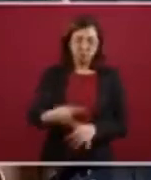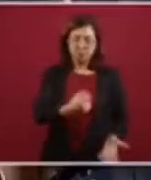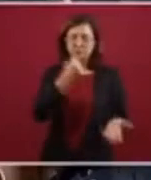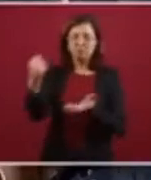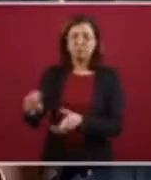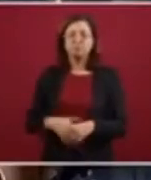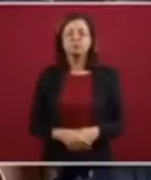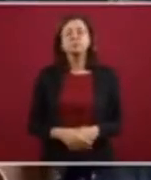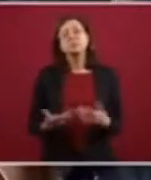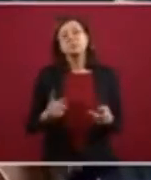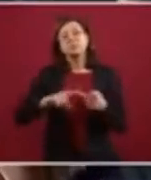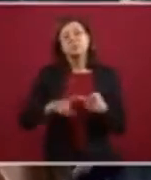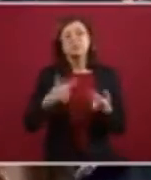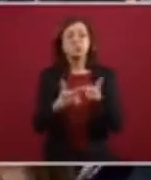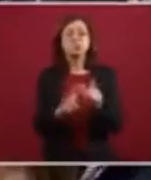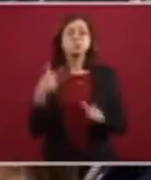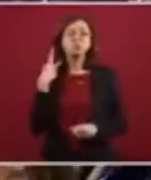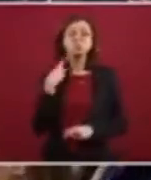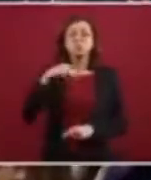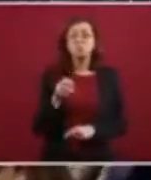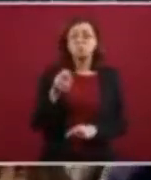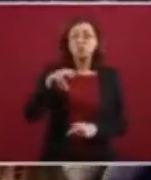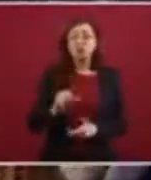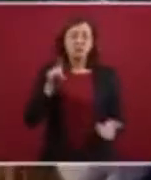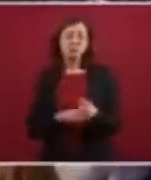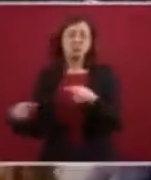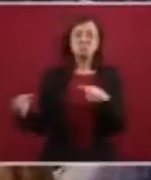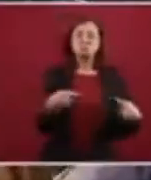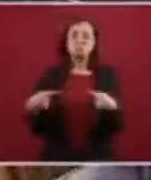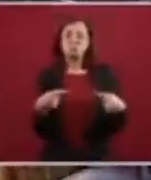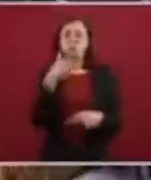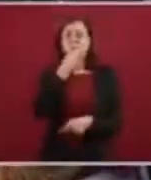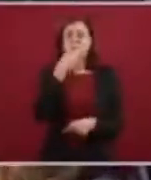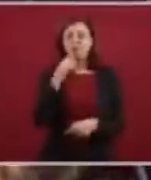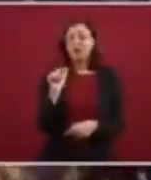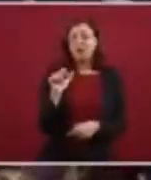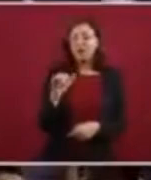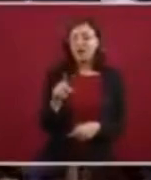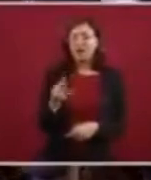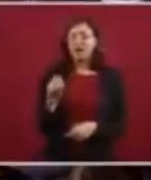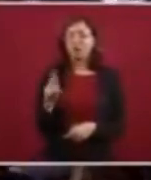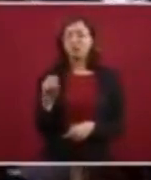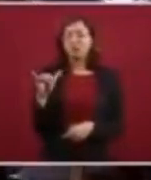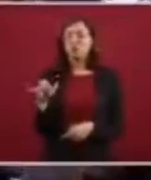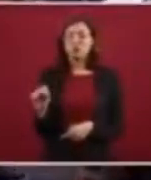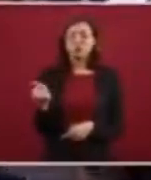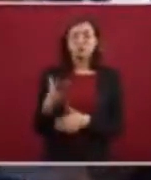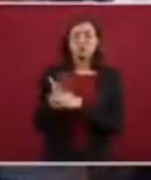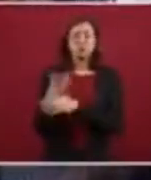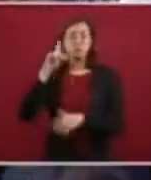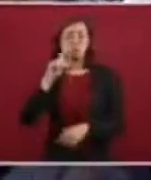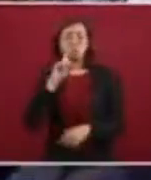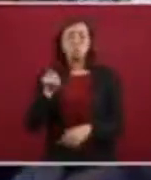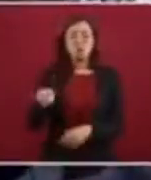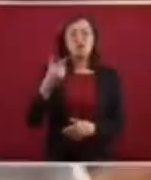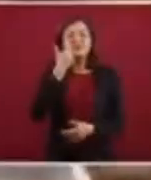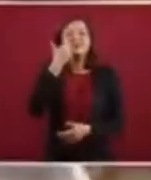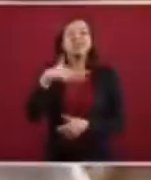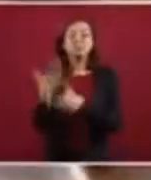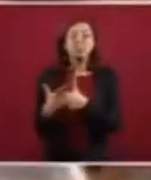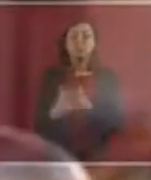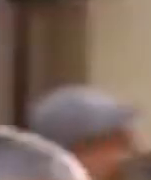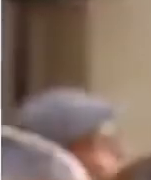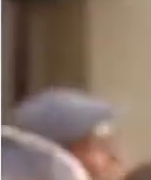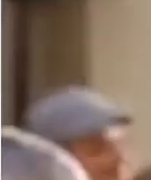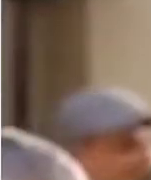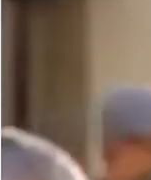El partido que usted fundó, Morena, pues siguen las disputas internas. Alejandro Rojas aseguró que el actual presidente en funciones, Jacob Polensky, busca reelegirse para 2021 y